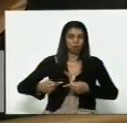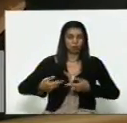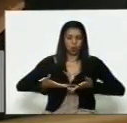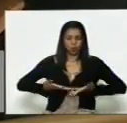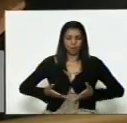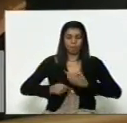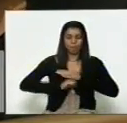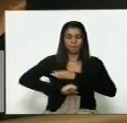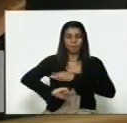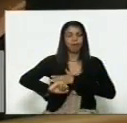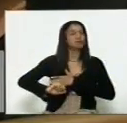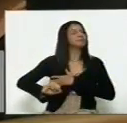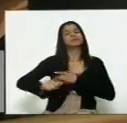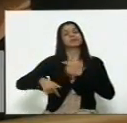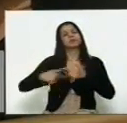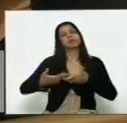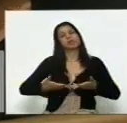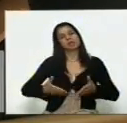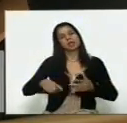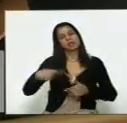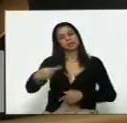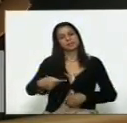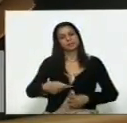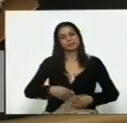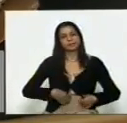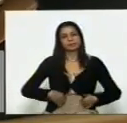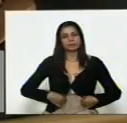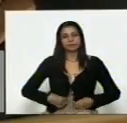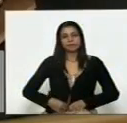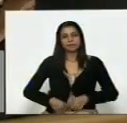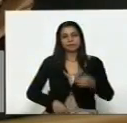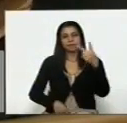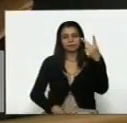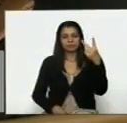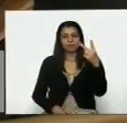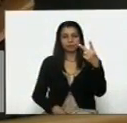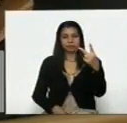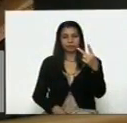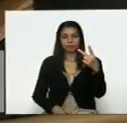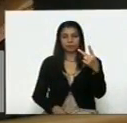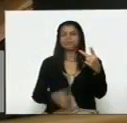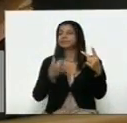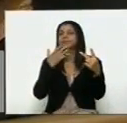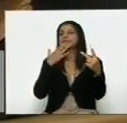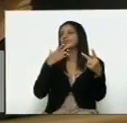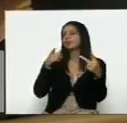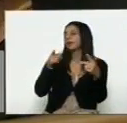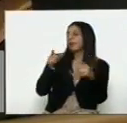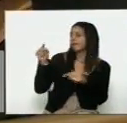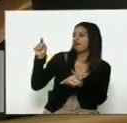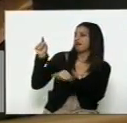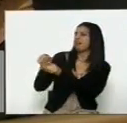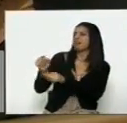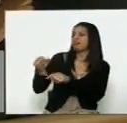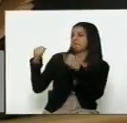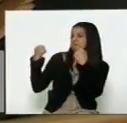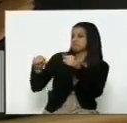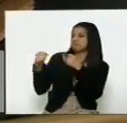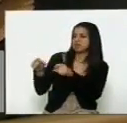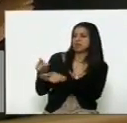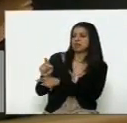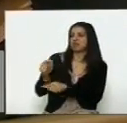parto, parto, nacimiento y posparto. Número dos, imponer prácticas rutinarias